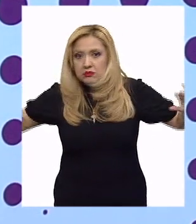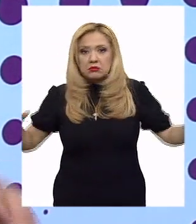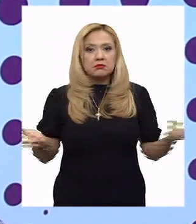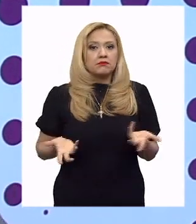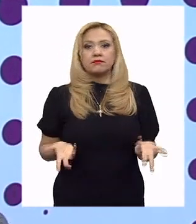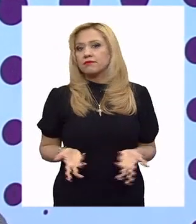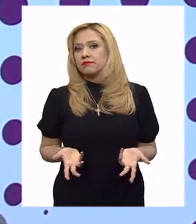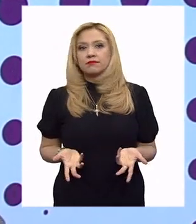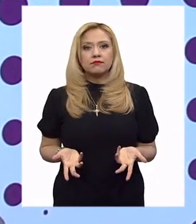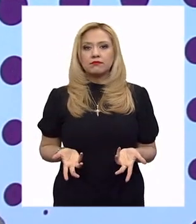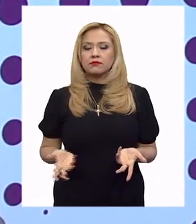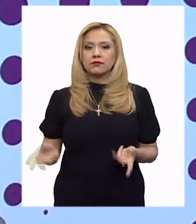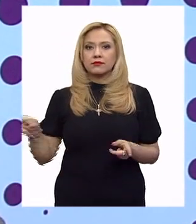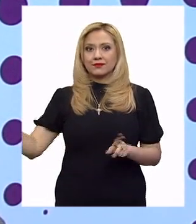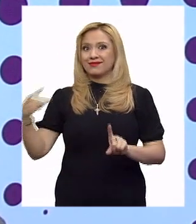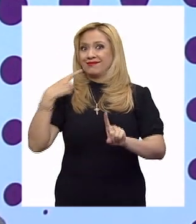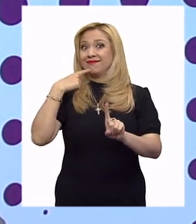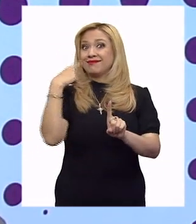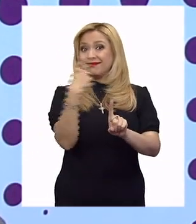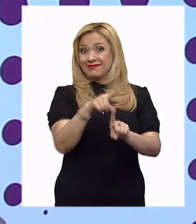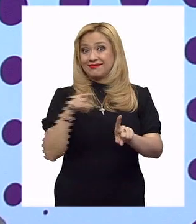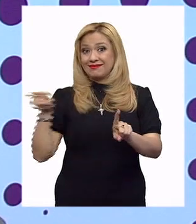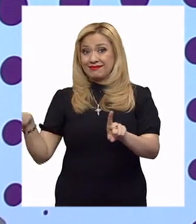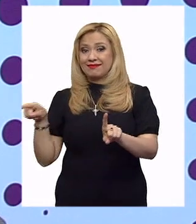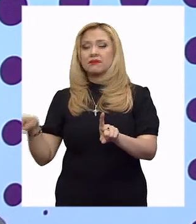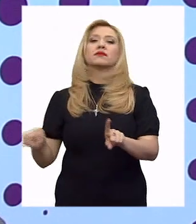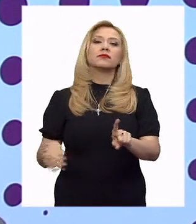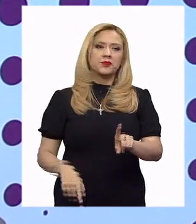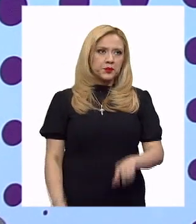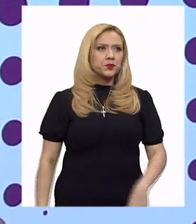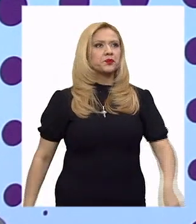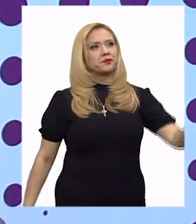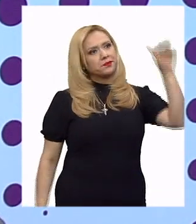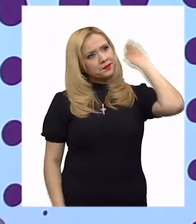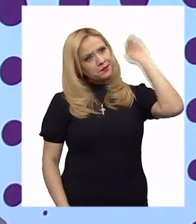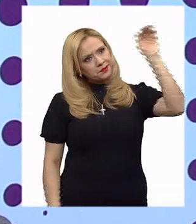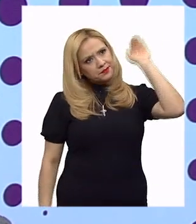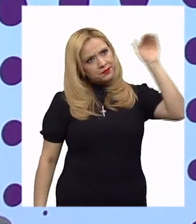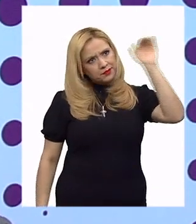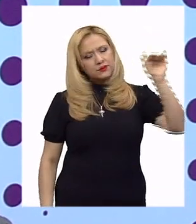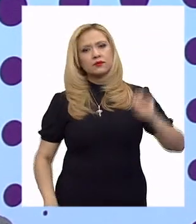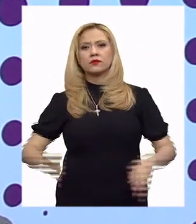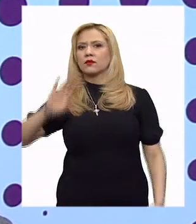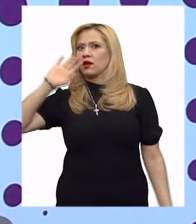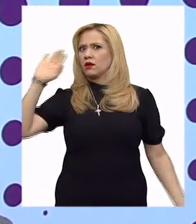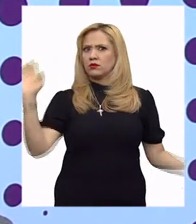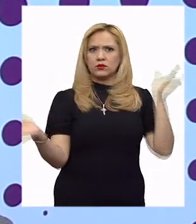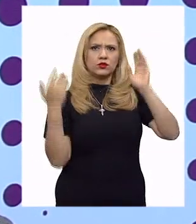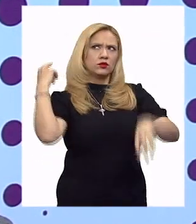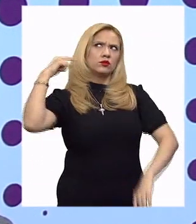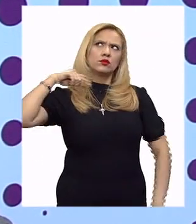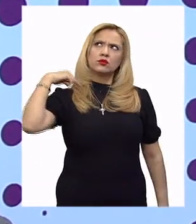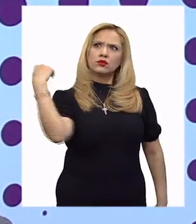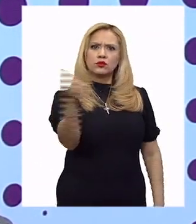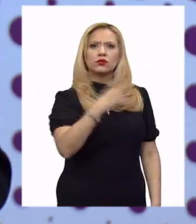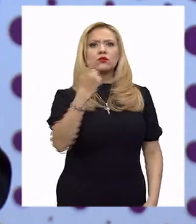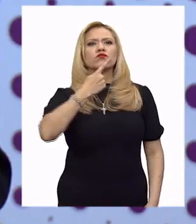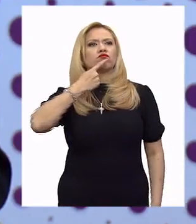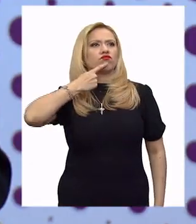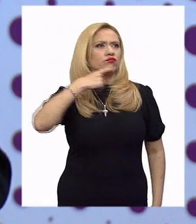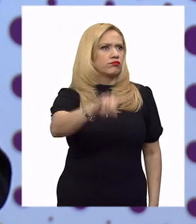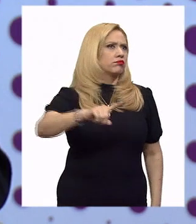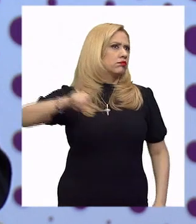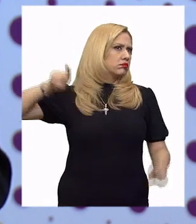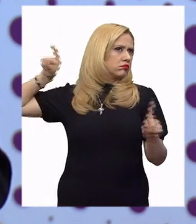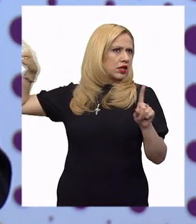denunciantes, los informantes o los alertadores son figuras a nivel mundial que denuncian estos actos